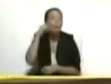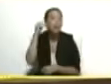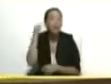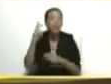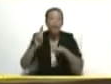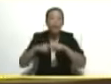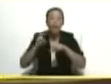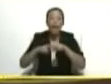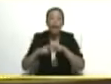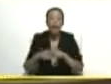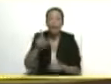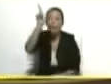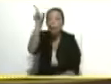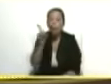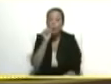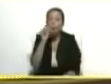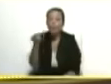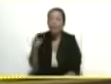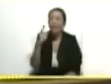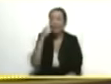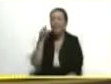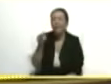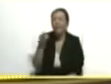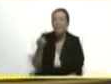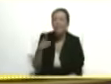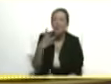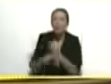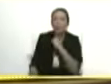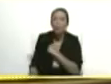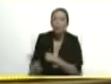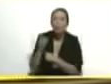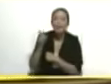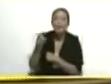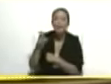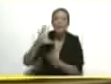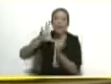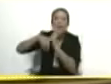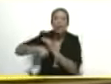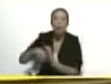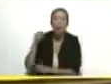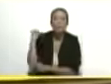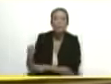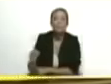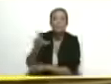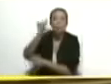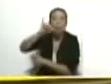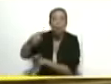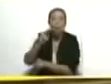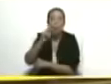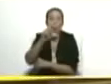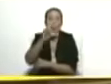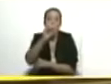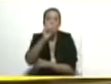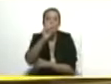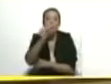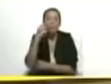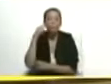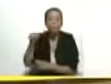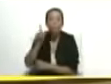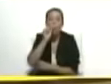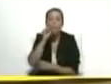la perlita de Julio Borges, el bandido, el terrorista, el ladrón, el asesino de Julio Borges.